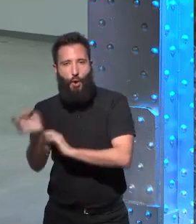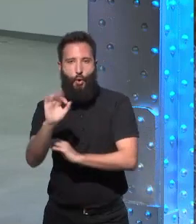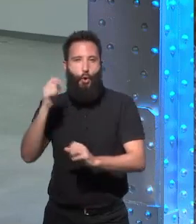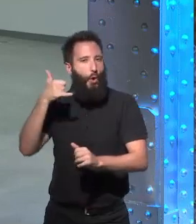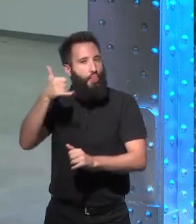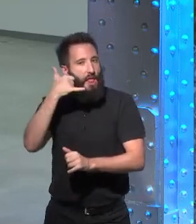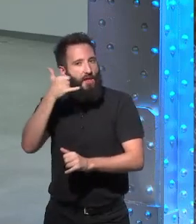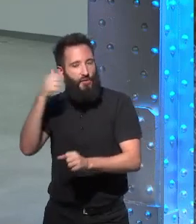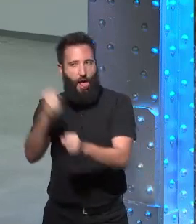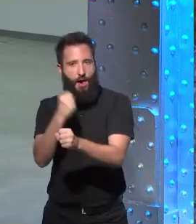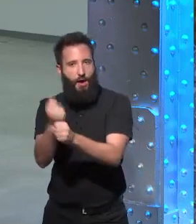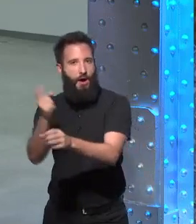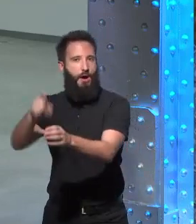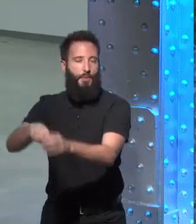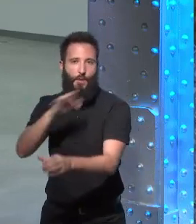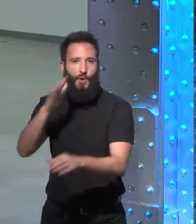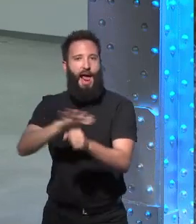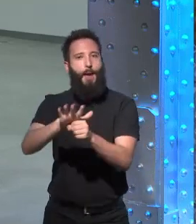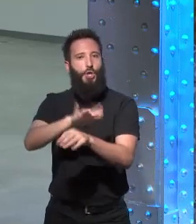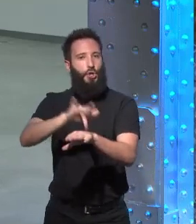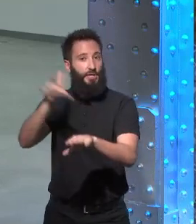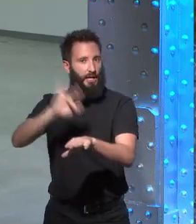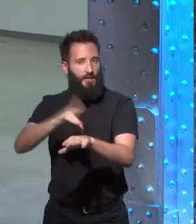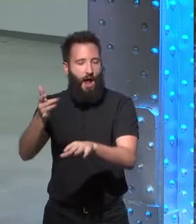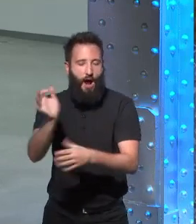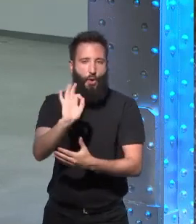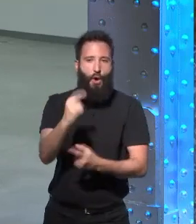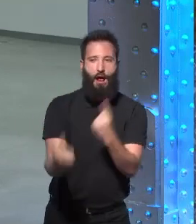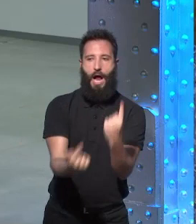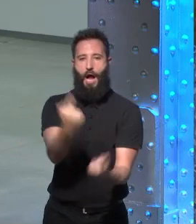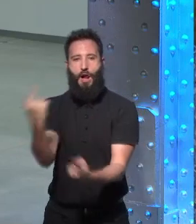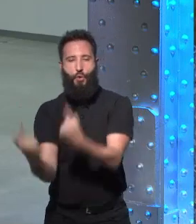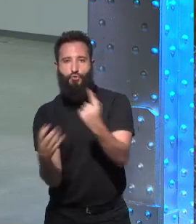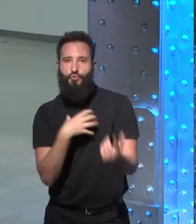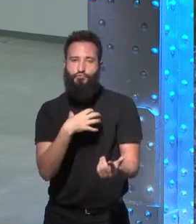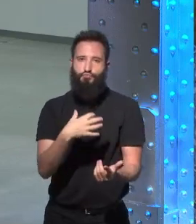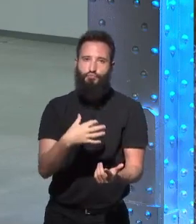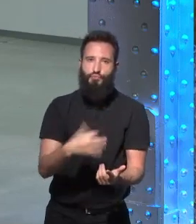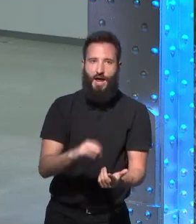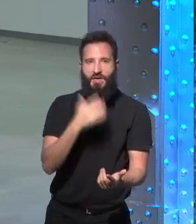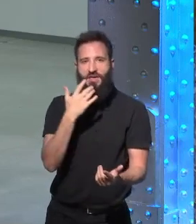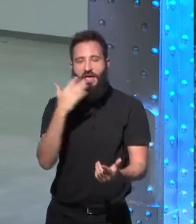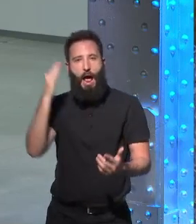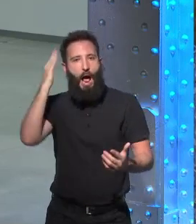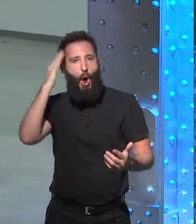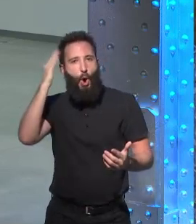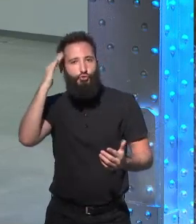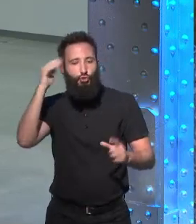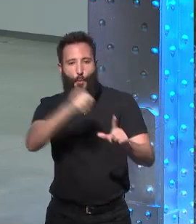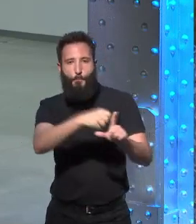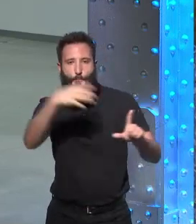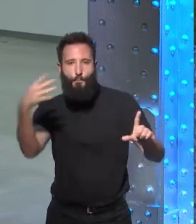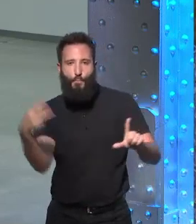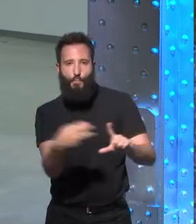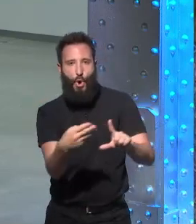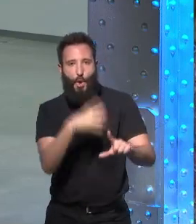para Telefónica también en el ámbito digital. Alguno ha sido autor de blogs de